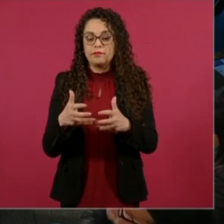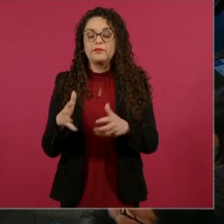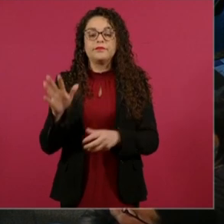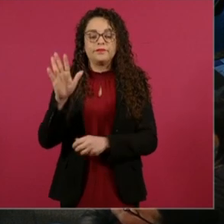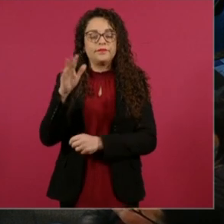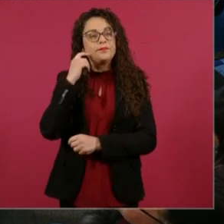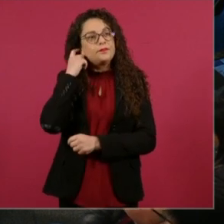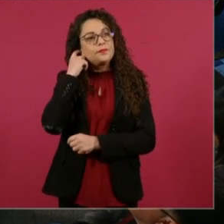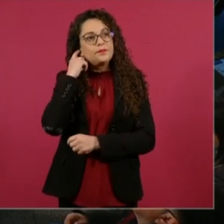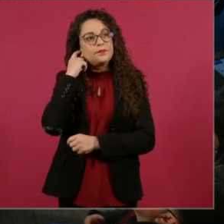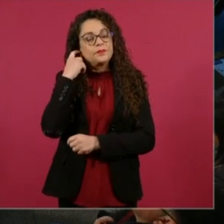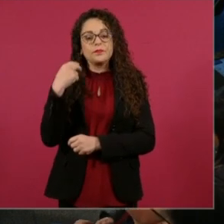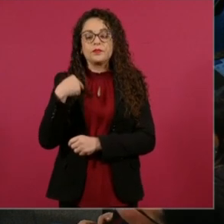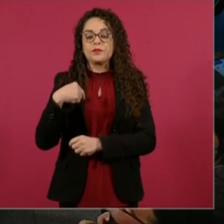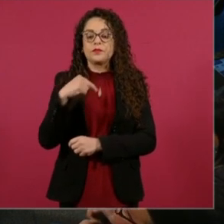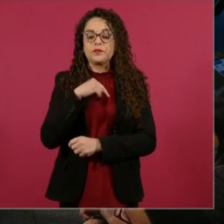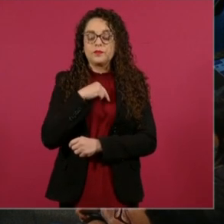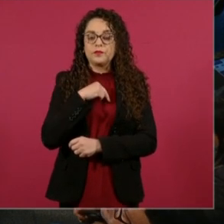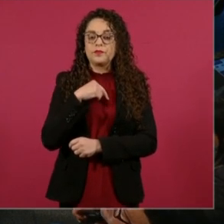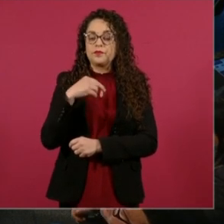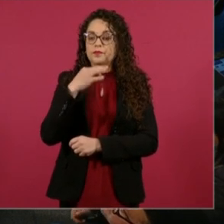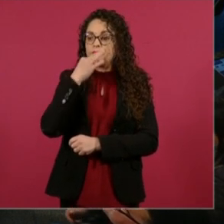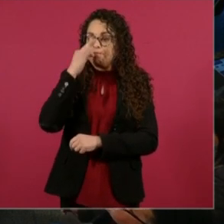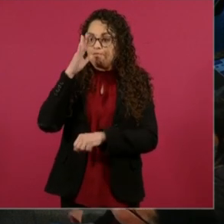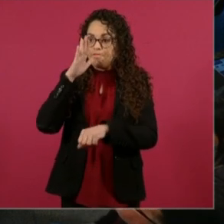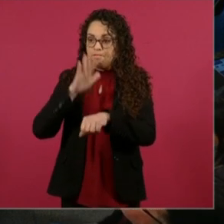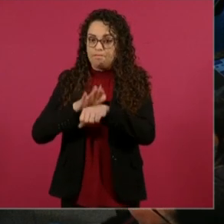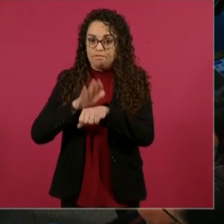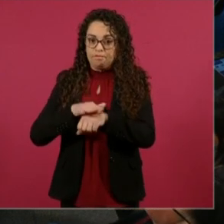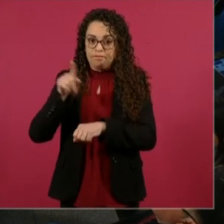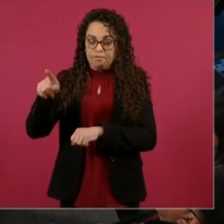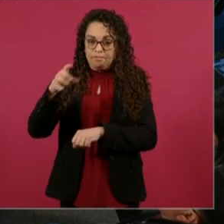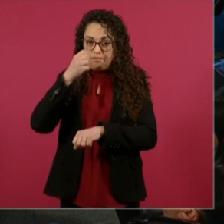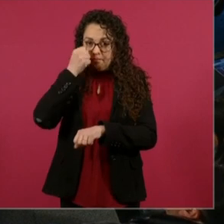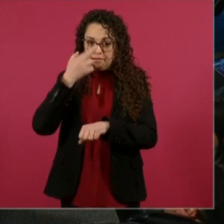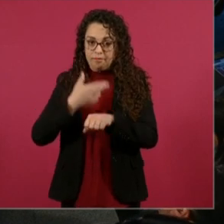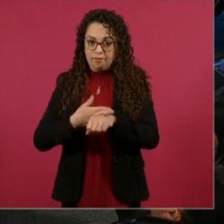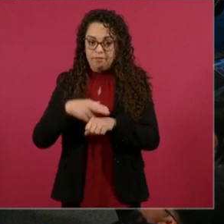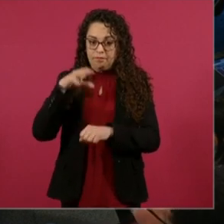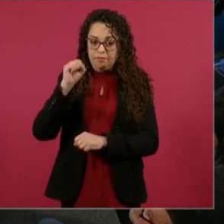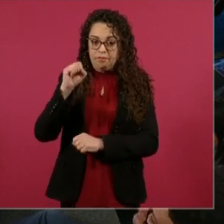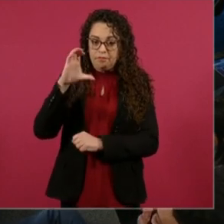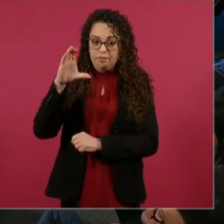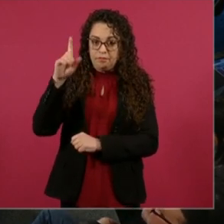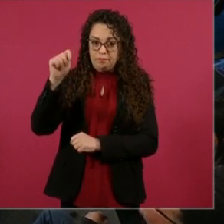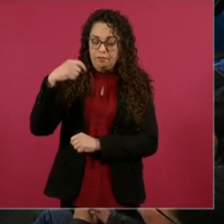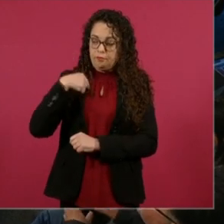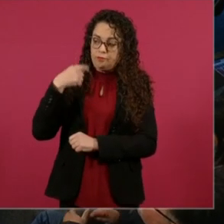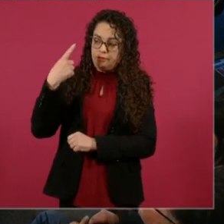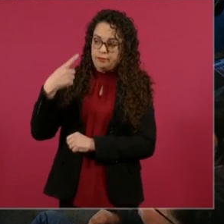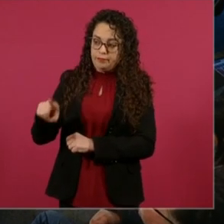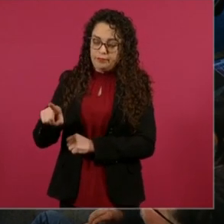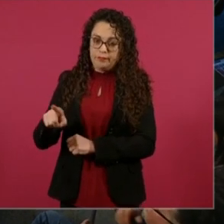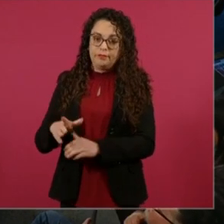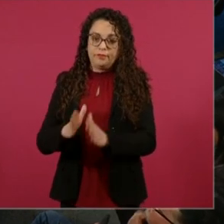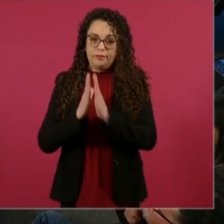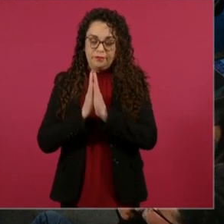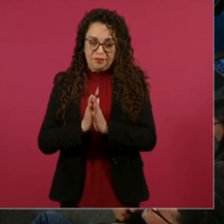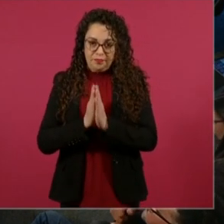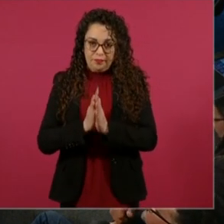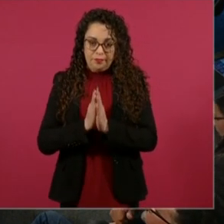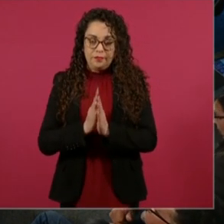le di la instrucción al secretario de Comunicaciones de que el programa